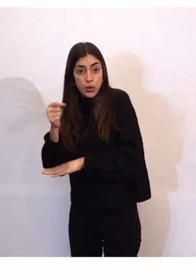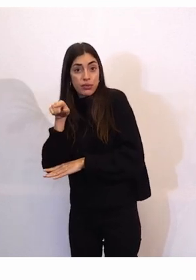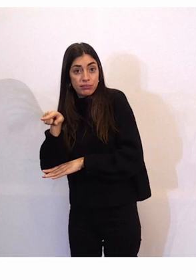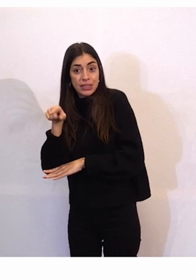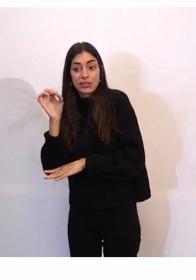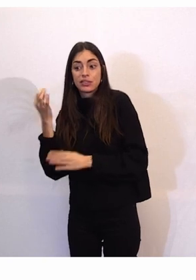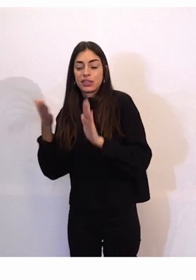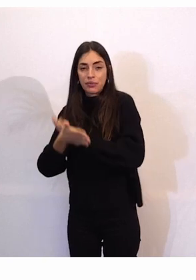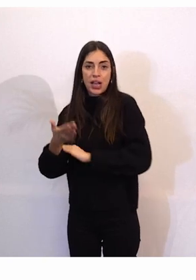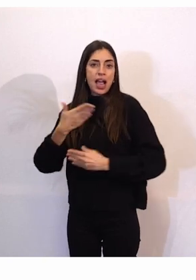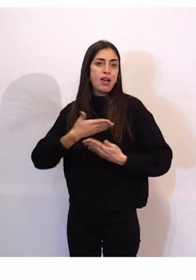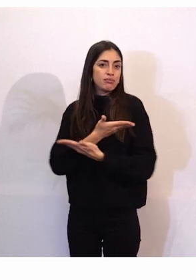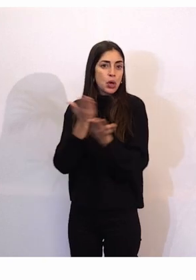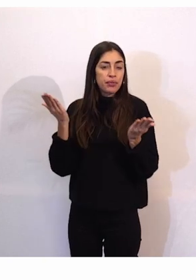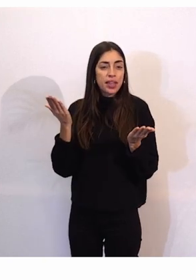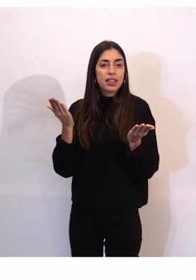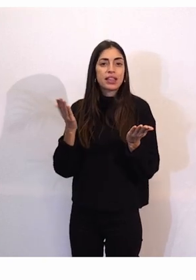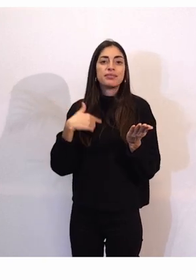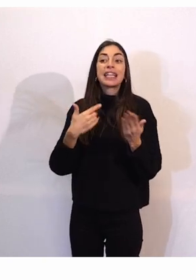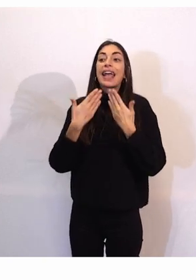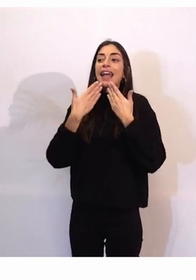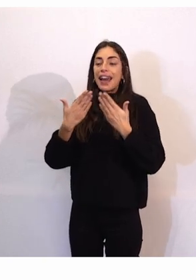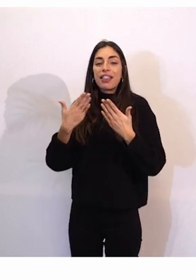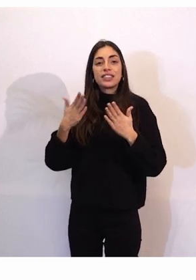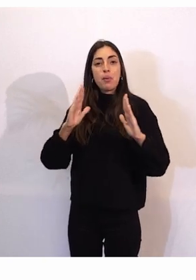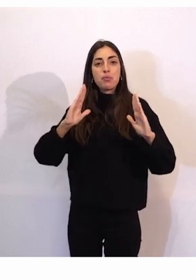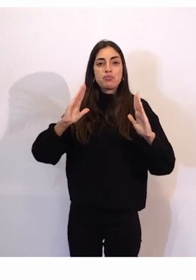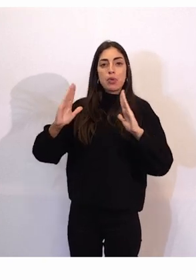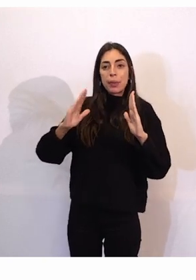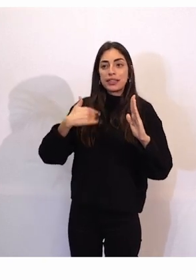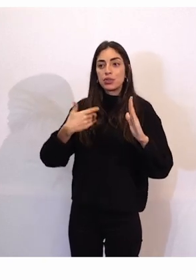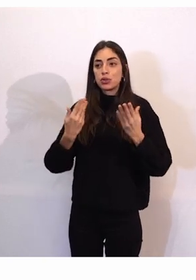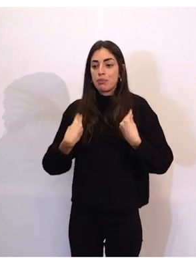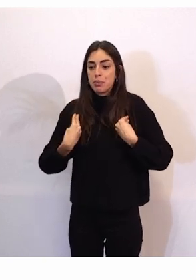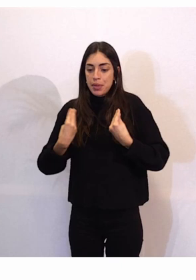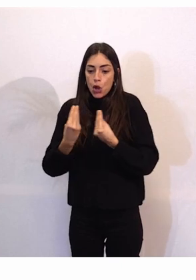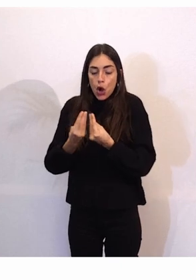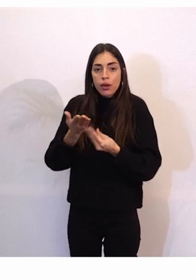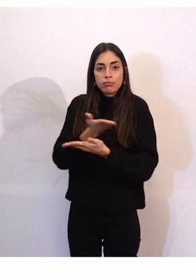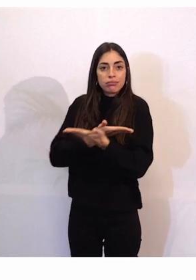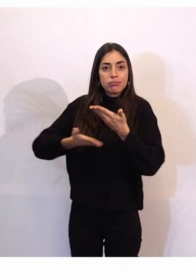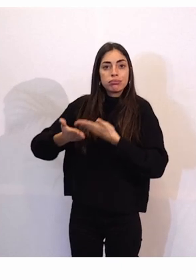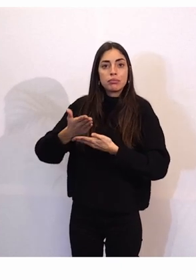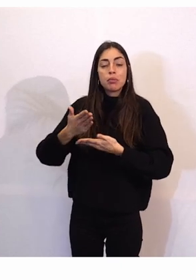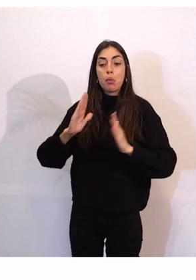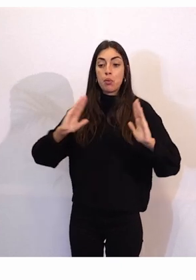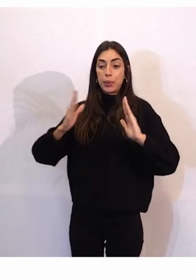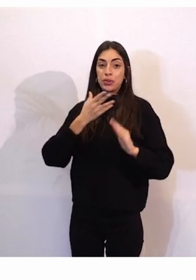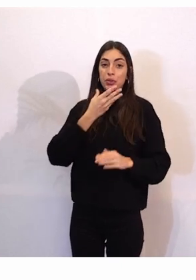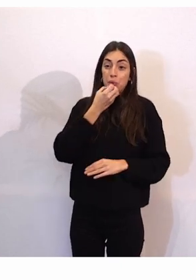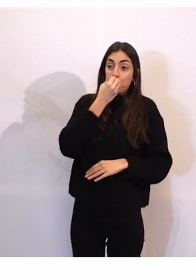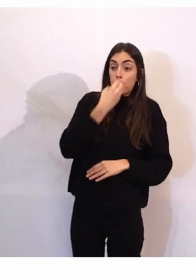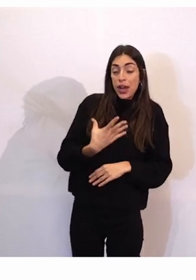se establece a través de compartir momentos. Y momentos agradables y momentos no tan